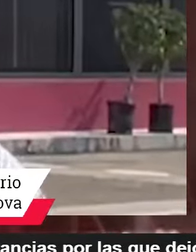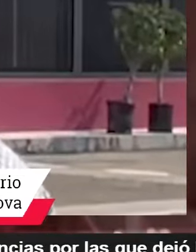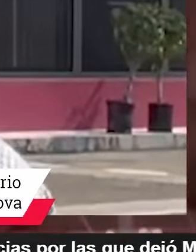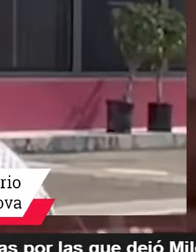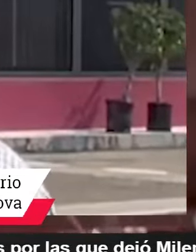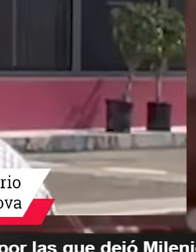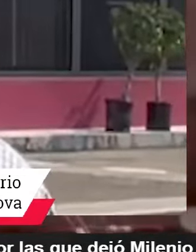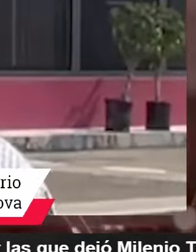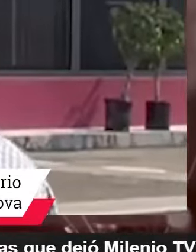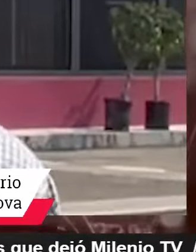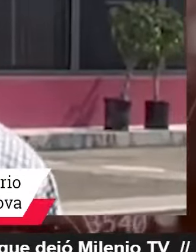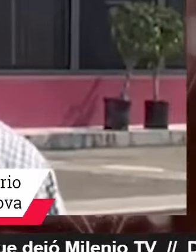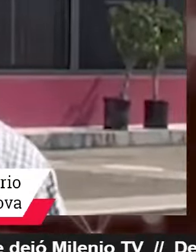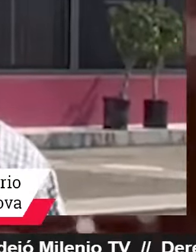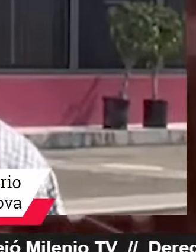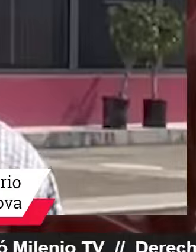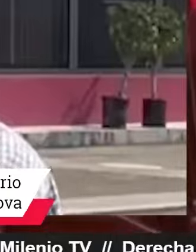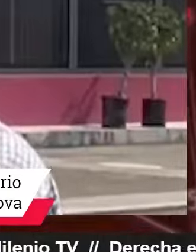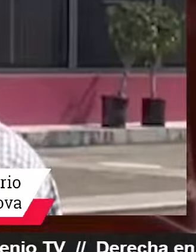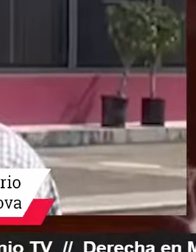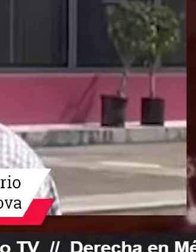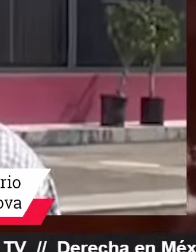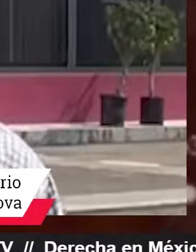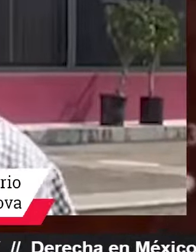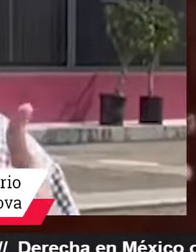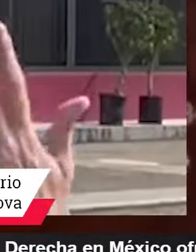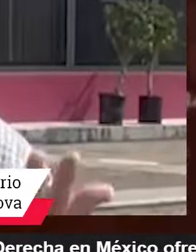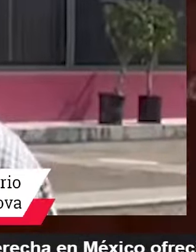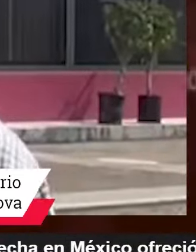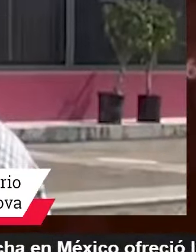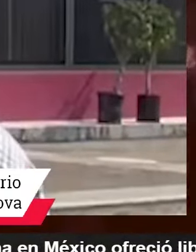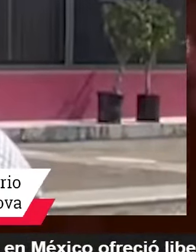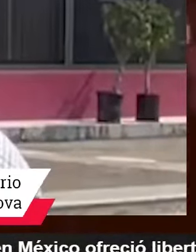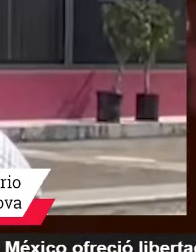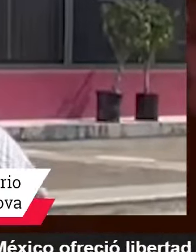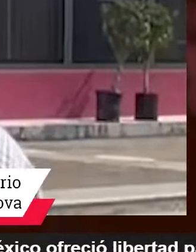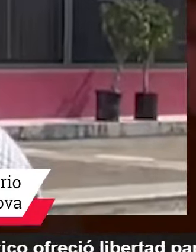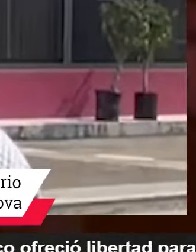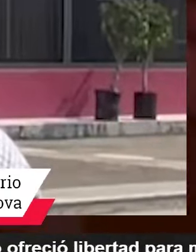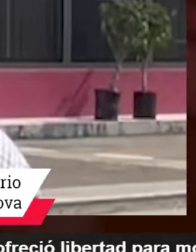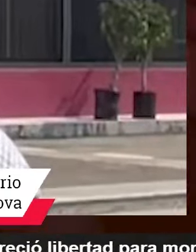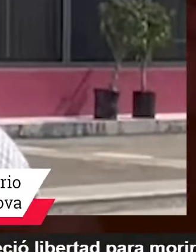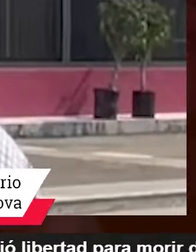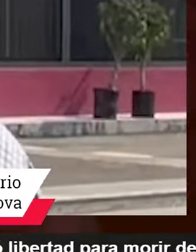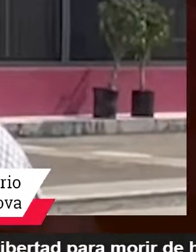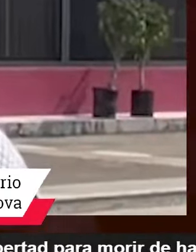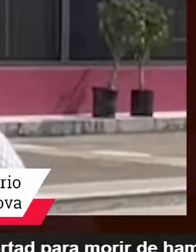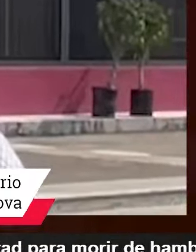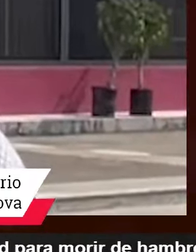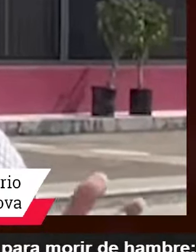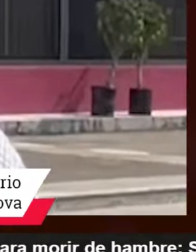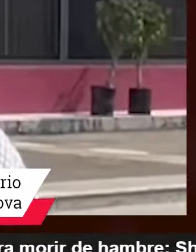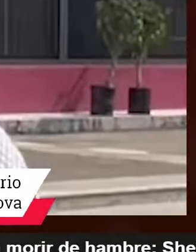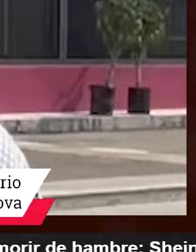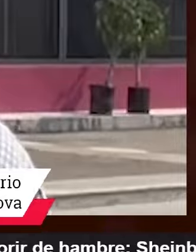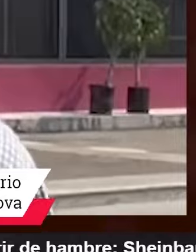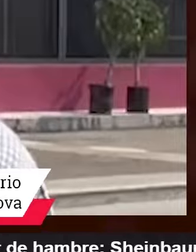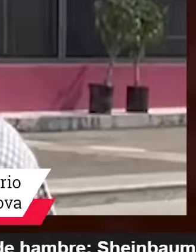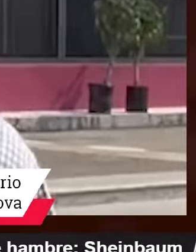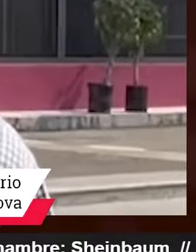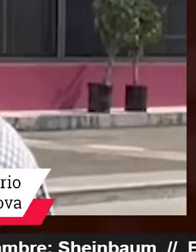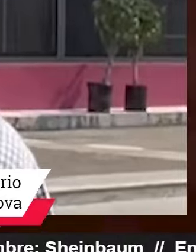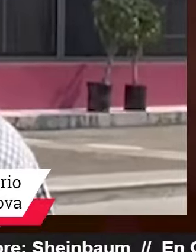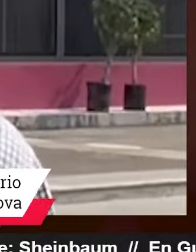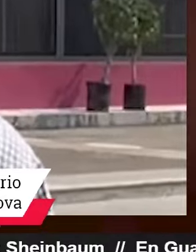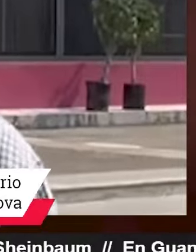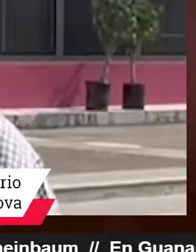intermedias pues están Alianza cívica AC a la cual se le pagaron 61,15 pesos en